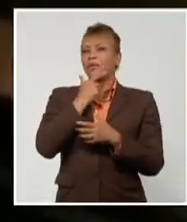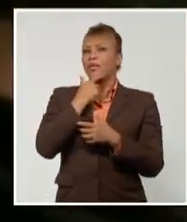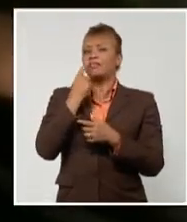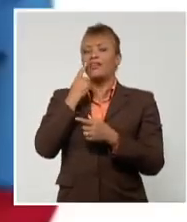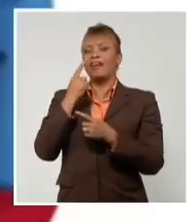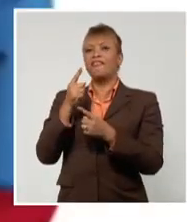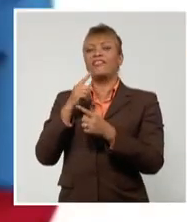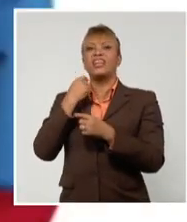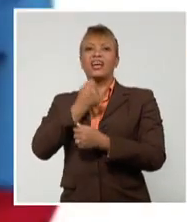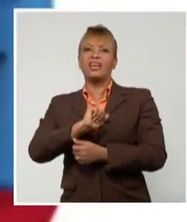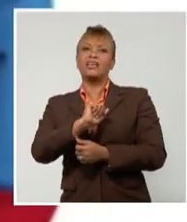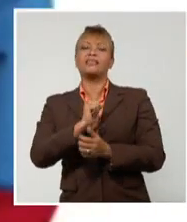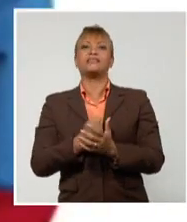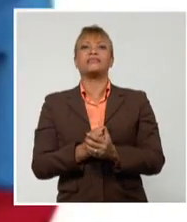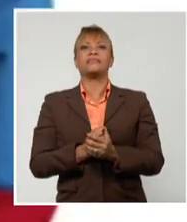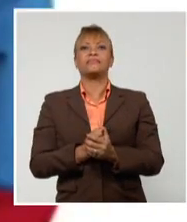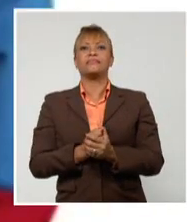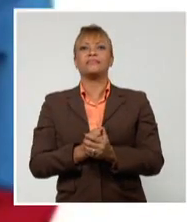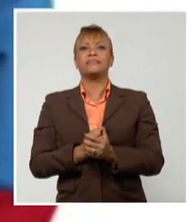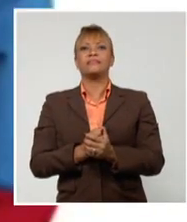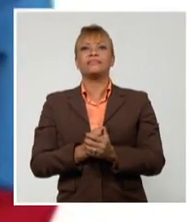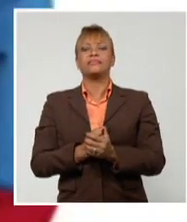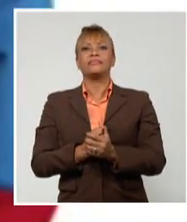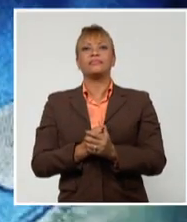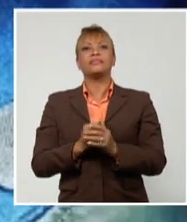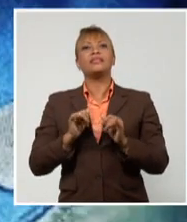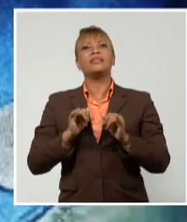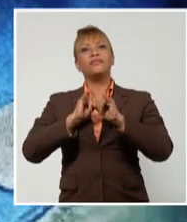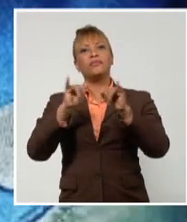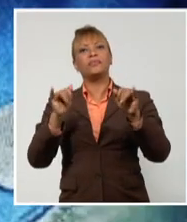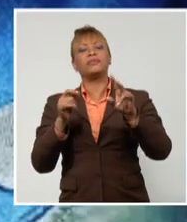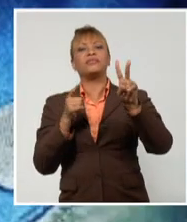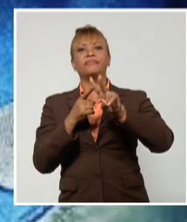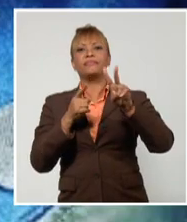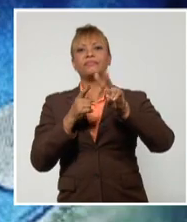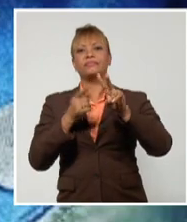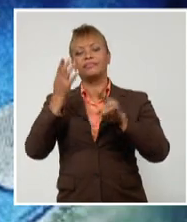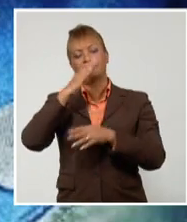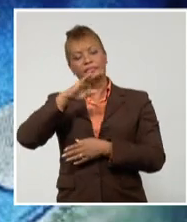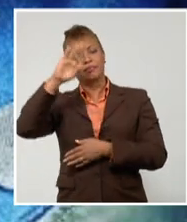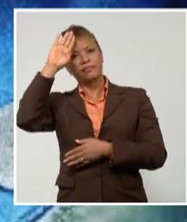El camarógrafo Michael Aulet y Claudia Lugo, Sistema Informativo de la Televisión Cubana.